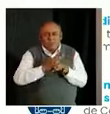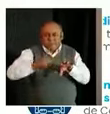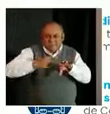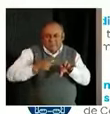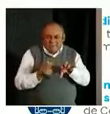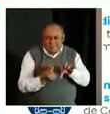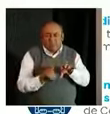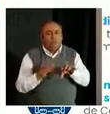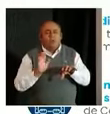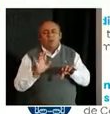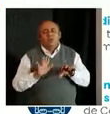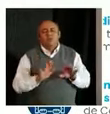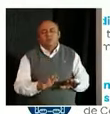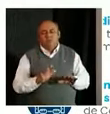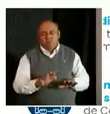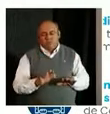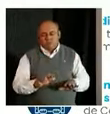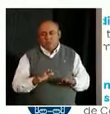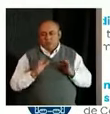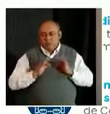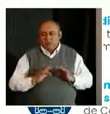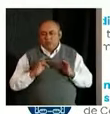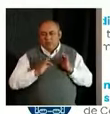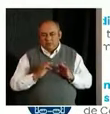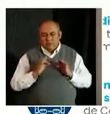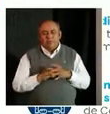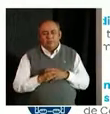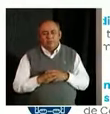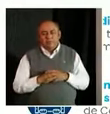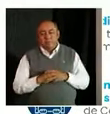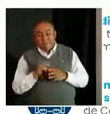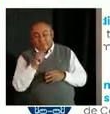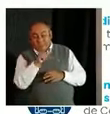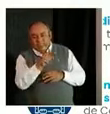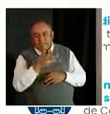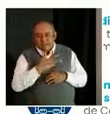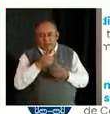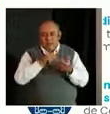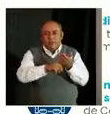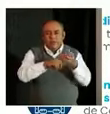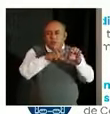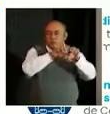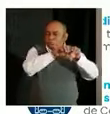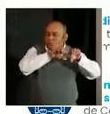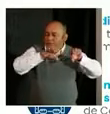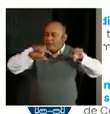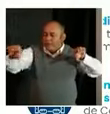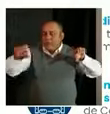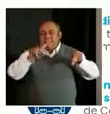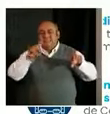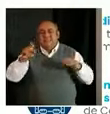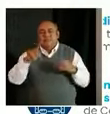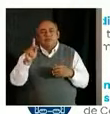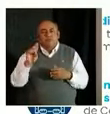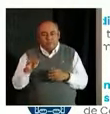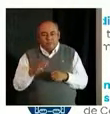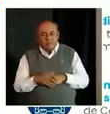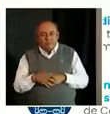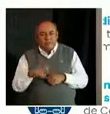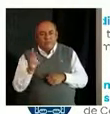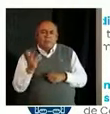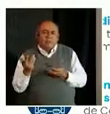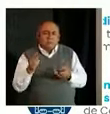La longitud total de tubería son 100 kilómetros, aunque la longitud real del acueducto es un poco